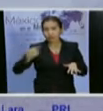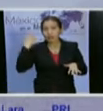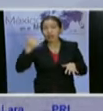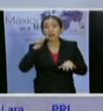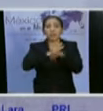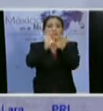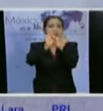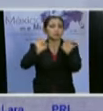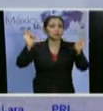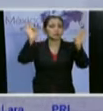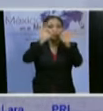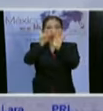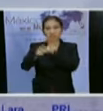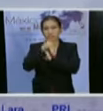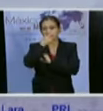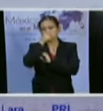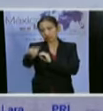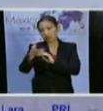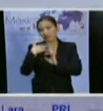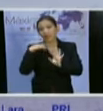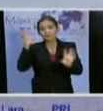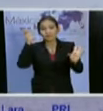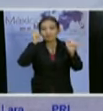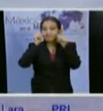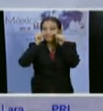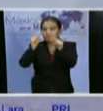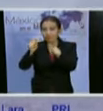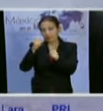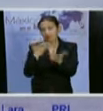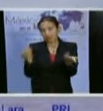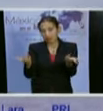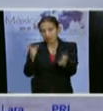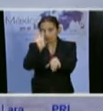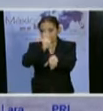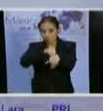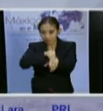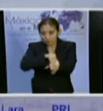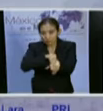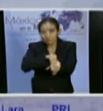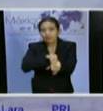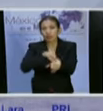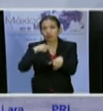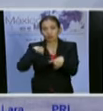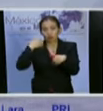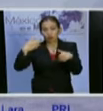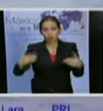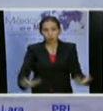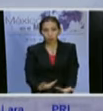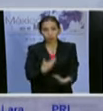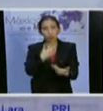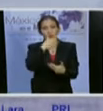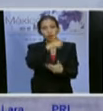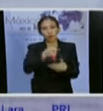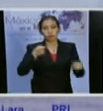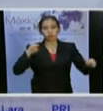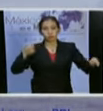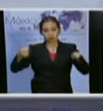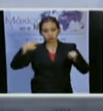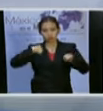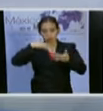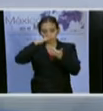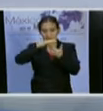lo más importante, como ustedes saben, pues va a ser escucharlos a ellos. Así que si me lo permiten, voy a presentarlo como moderadora que seré